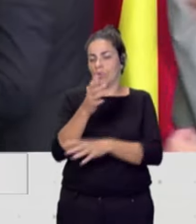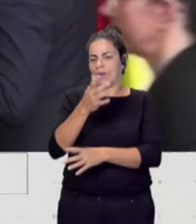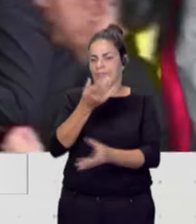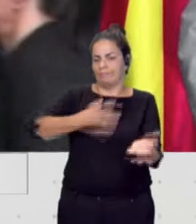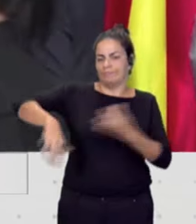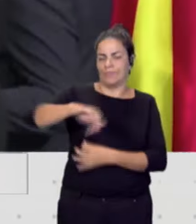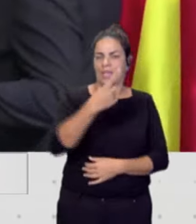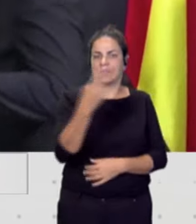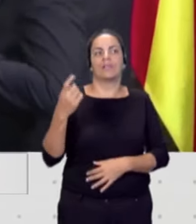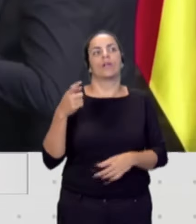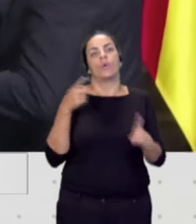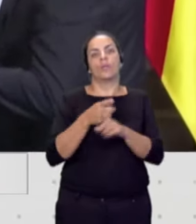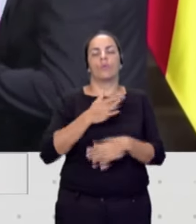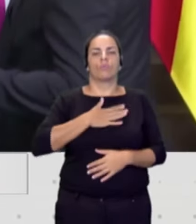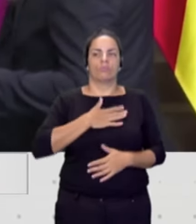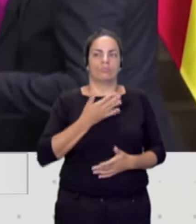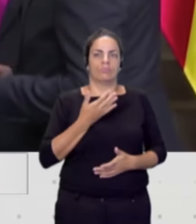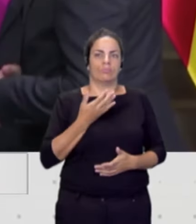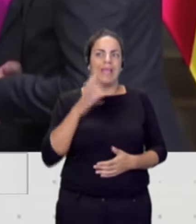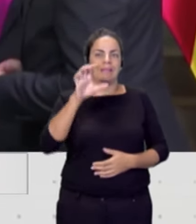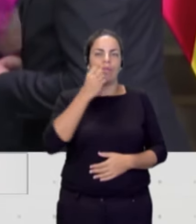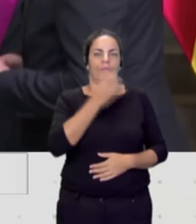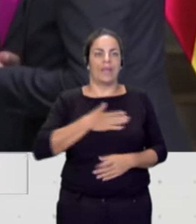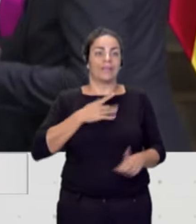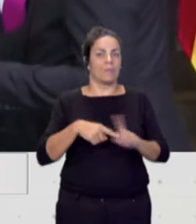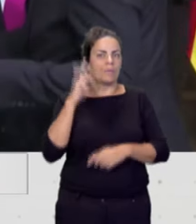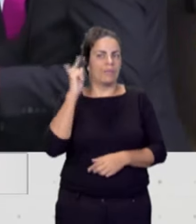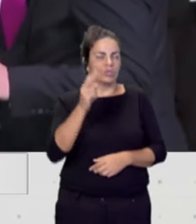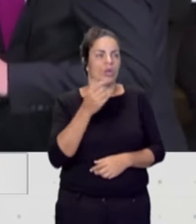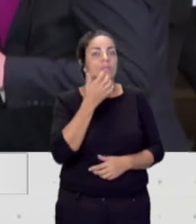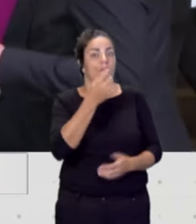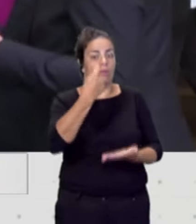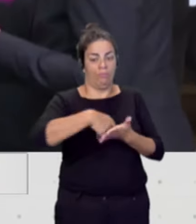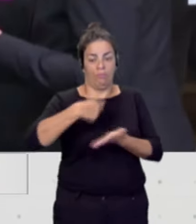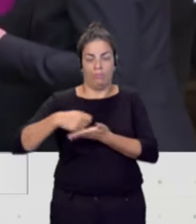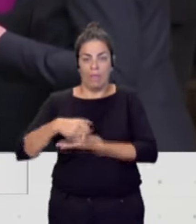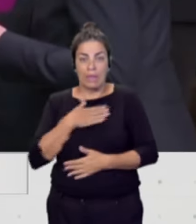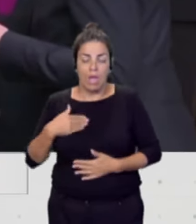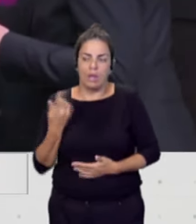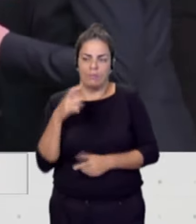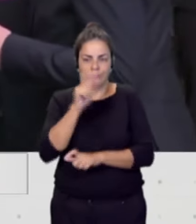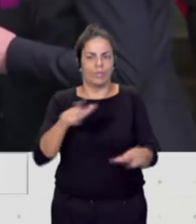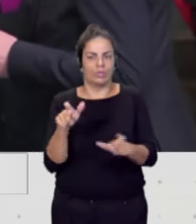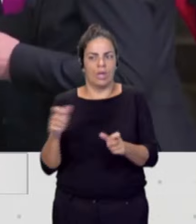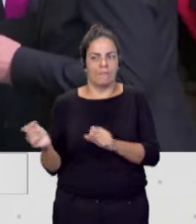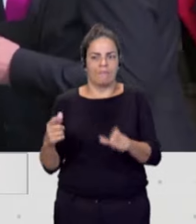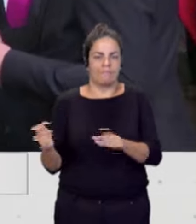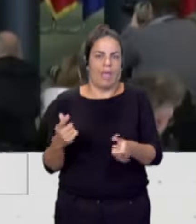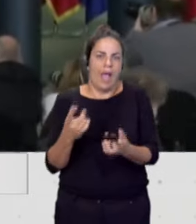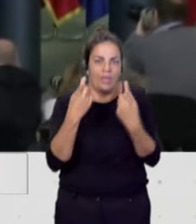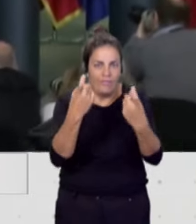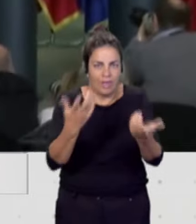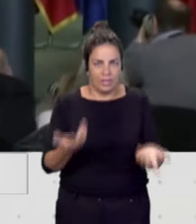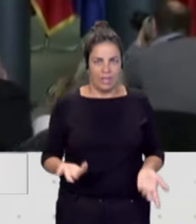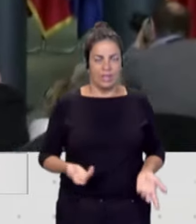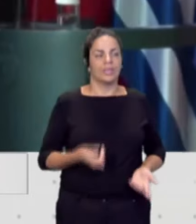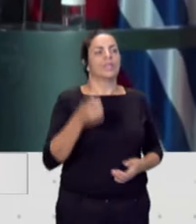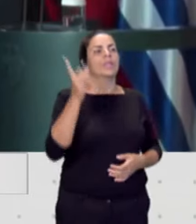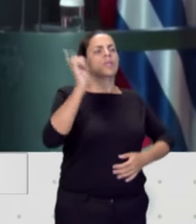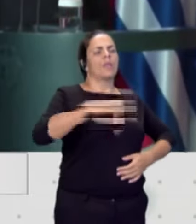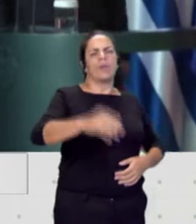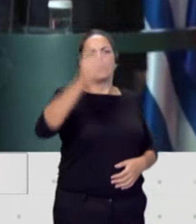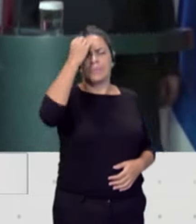nuestras propias pensiones? Y respecto a Canarias, ¿qué le parece que se haya propuesto que en